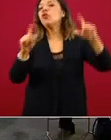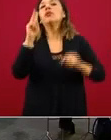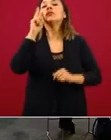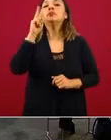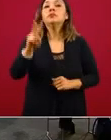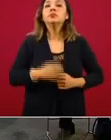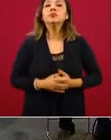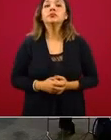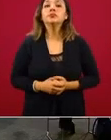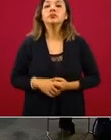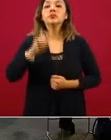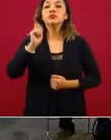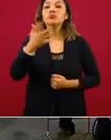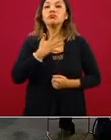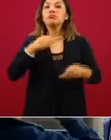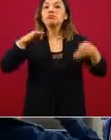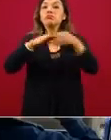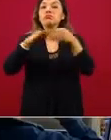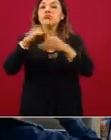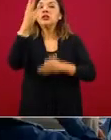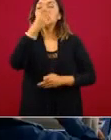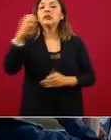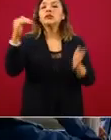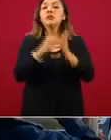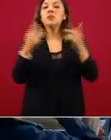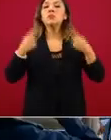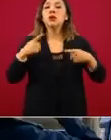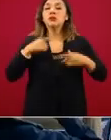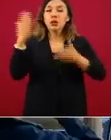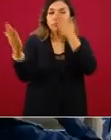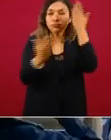estamos acercando a las 300,000 personas estudiadas, son